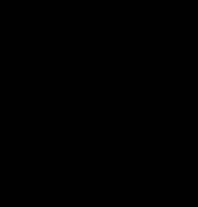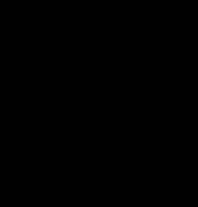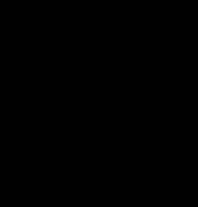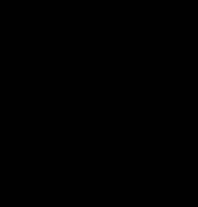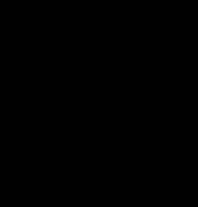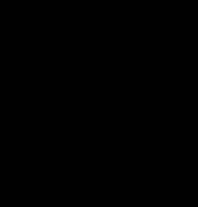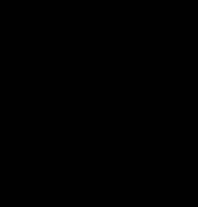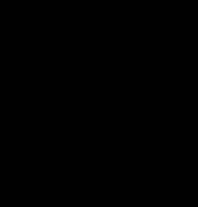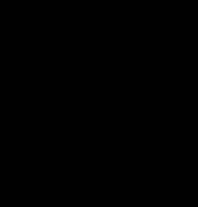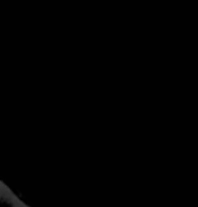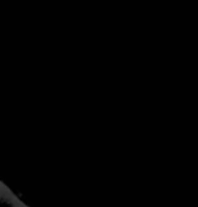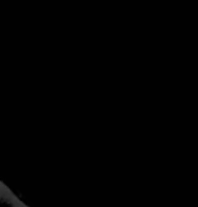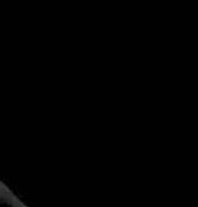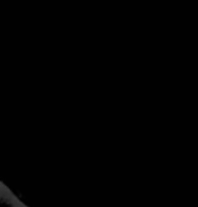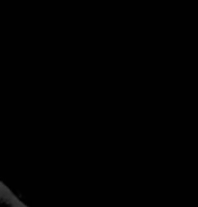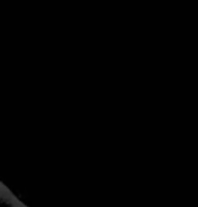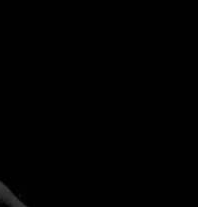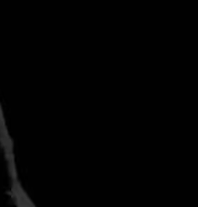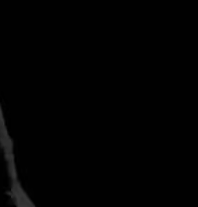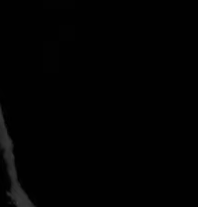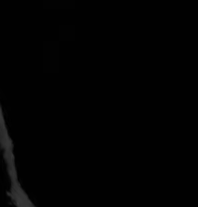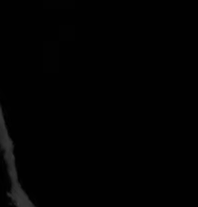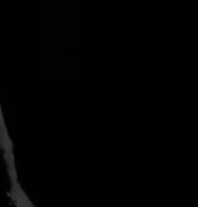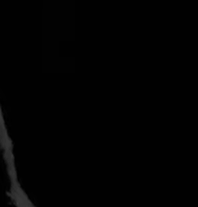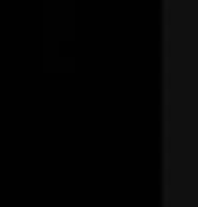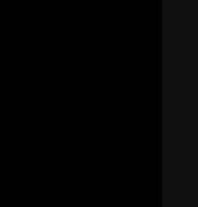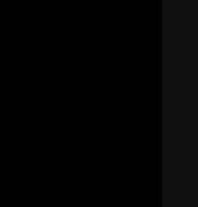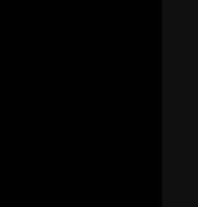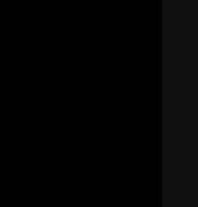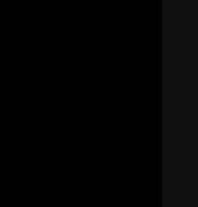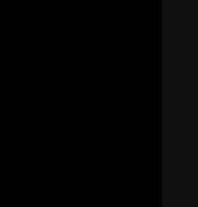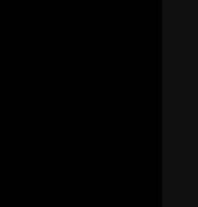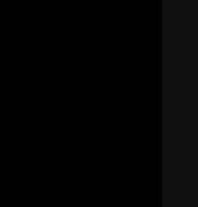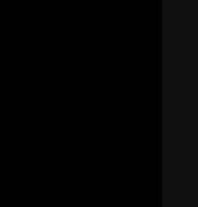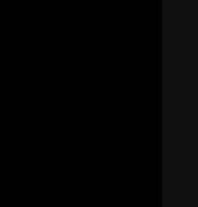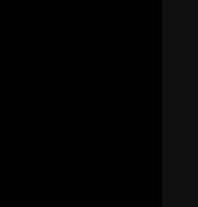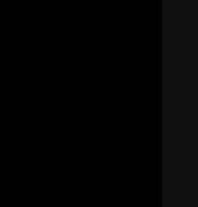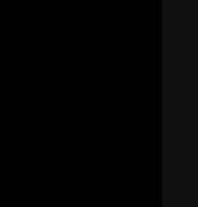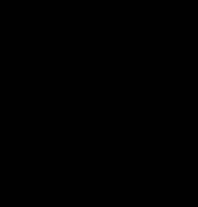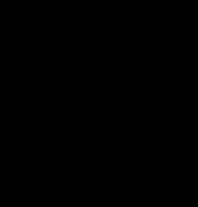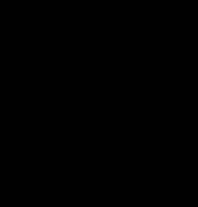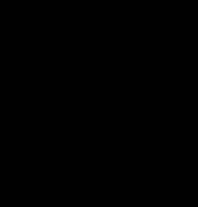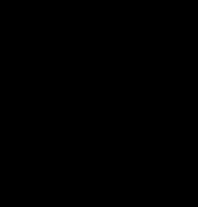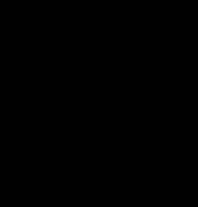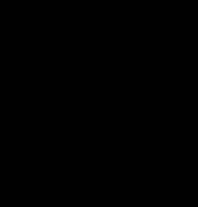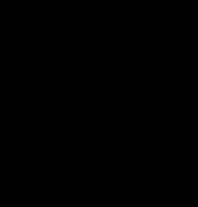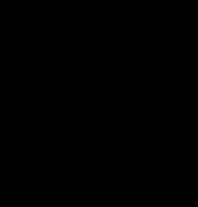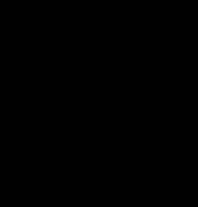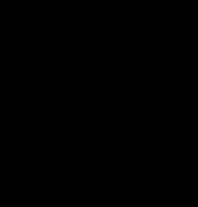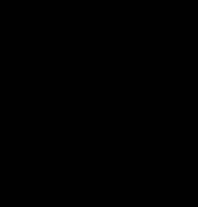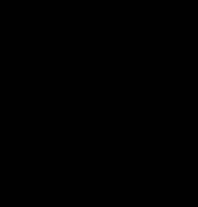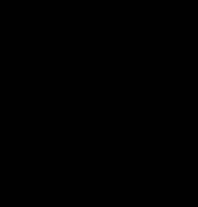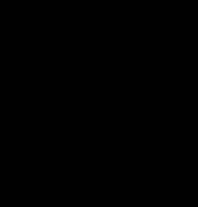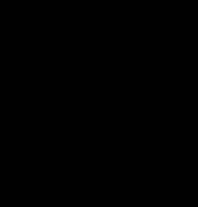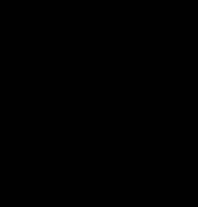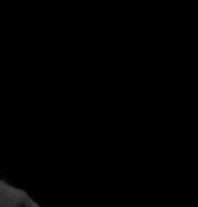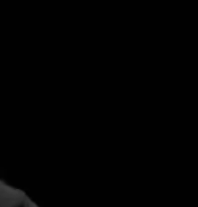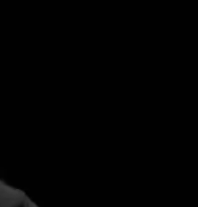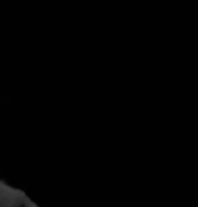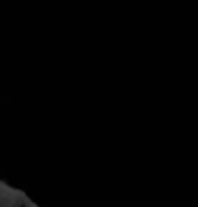mi consumo empezó a partir de querer pertenecer a la esquina y ahí empecé a consumir cocaína a partir de los 18 años hoy ya llevo 9 meses de